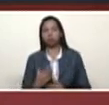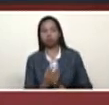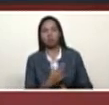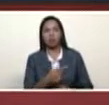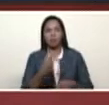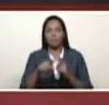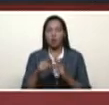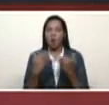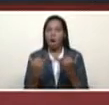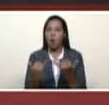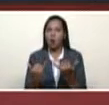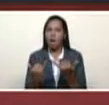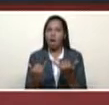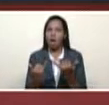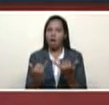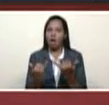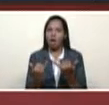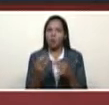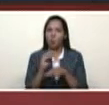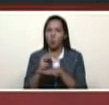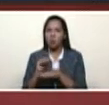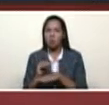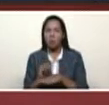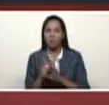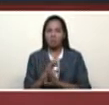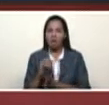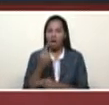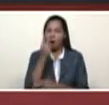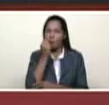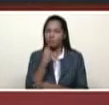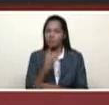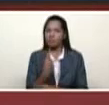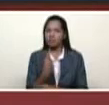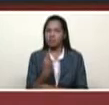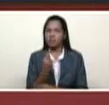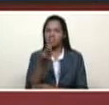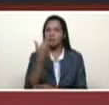Ahora, pero ni siquiera se cuidó este bandido, esta basura,